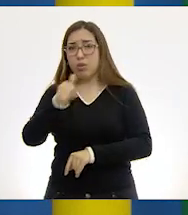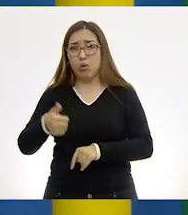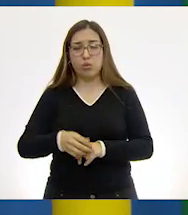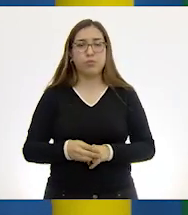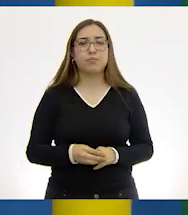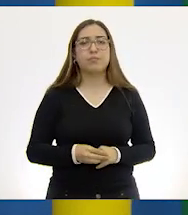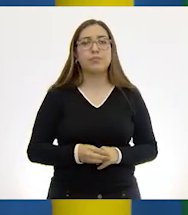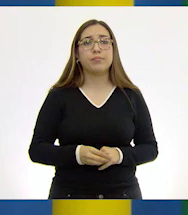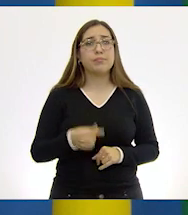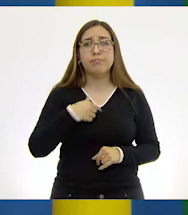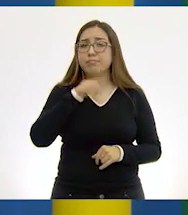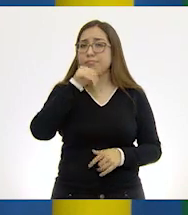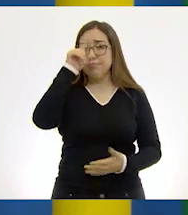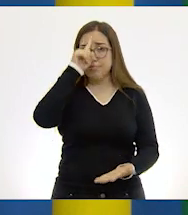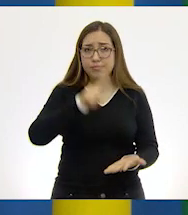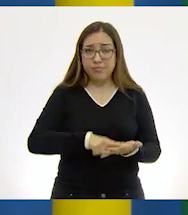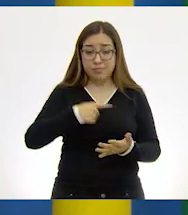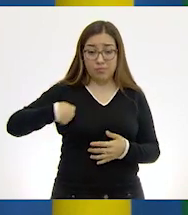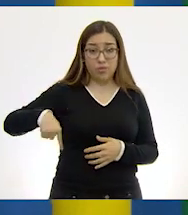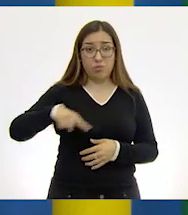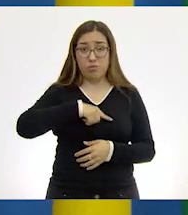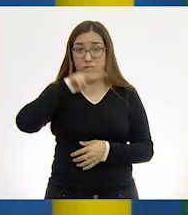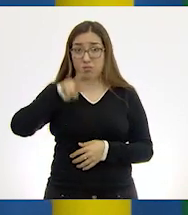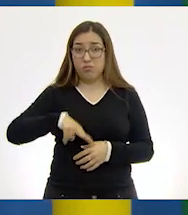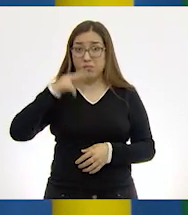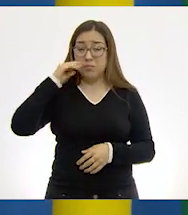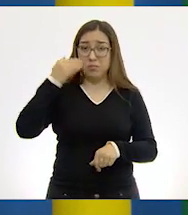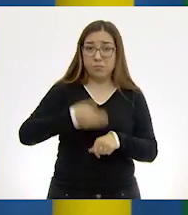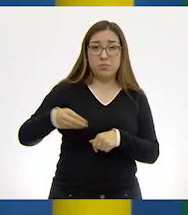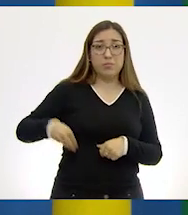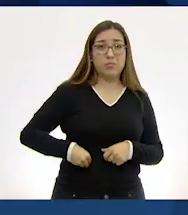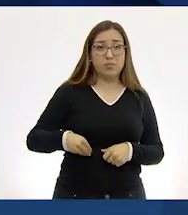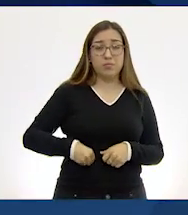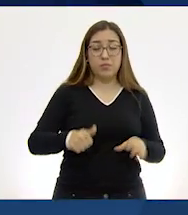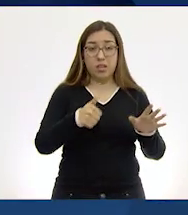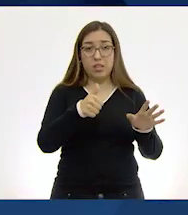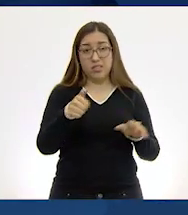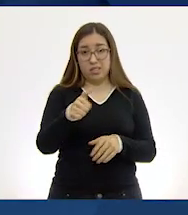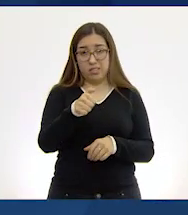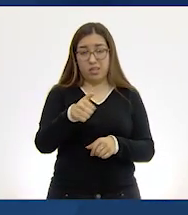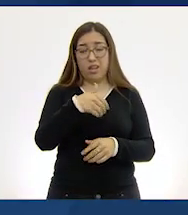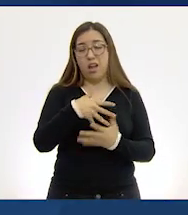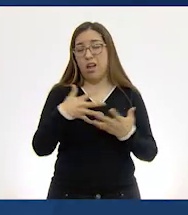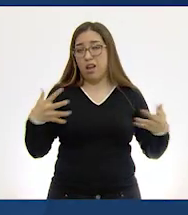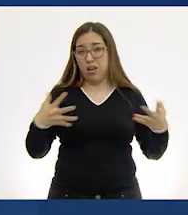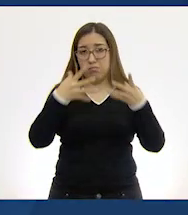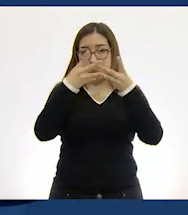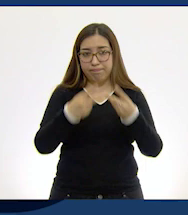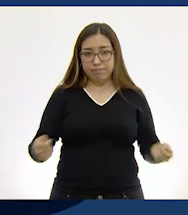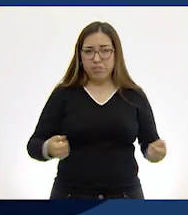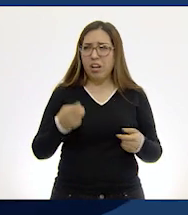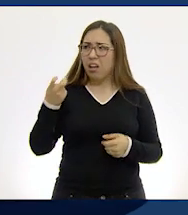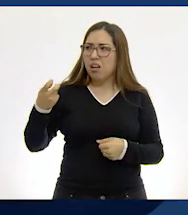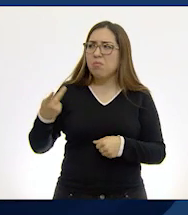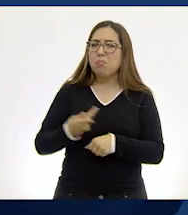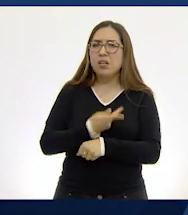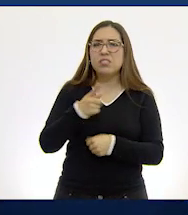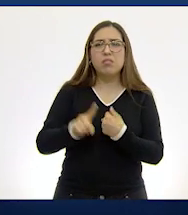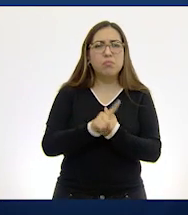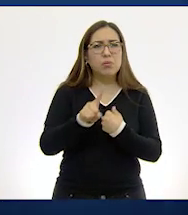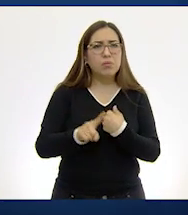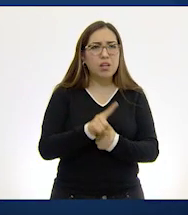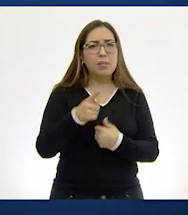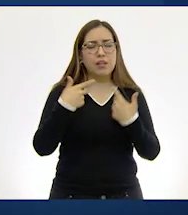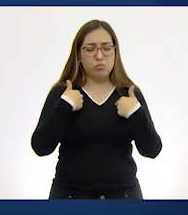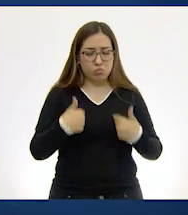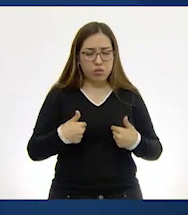que nosotros seamos la causa de la sexta gran extinción. ¿Y cuáles son los problemas ocasionados por las actividades